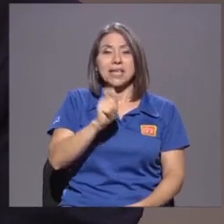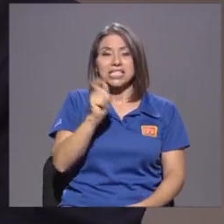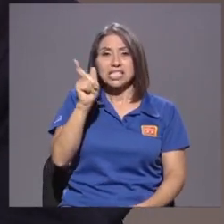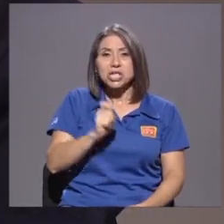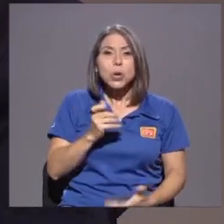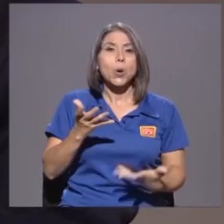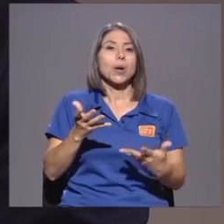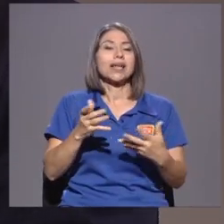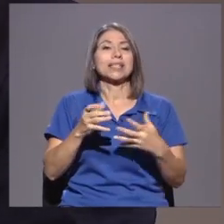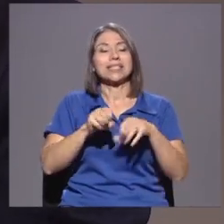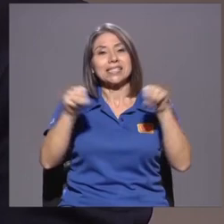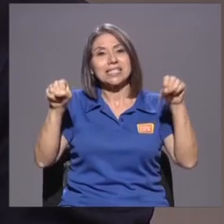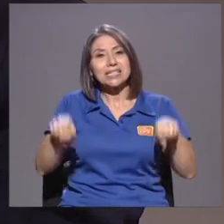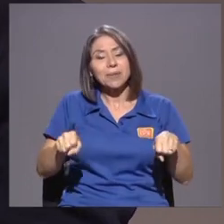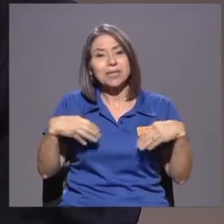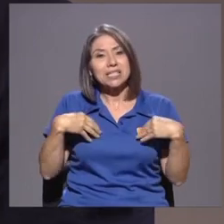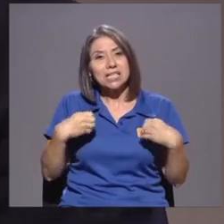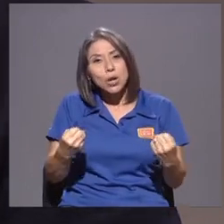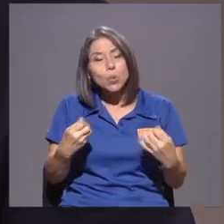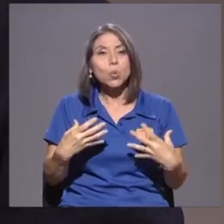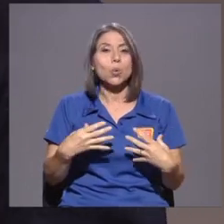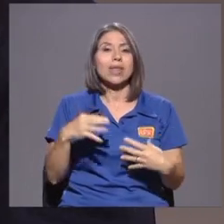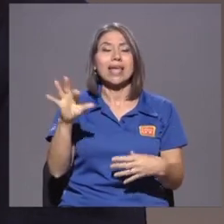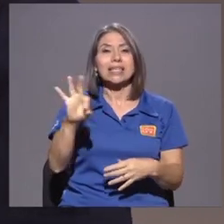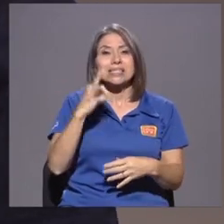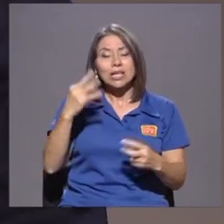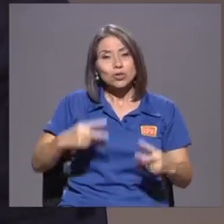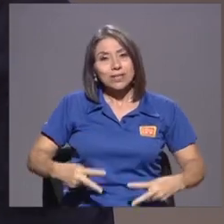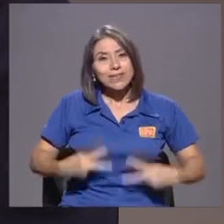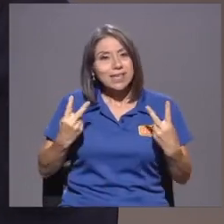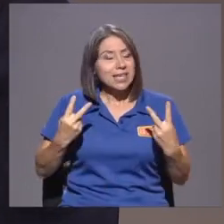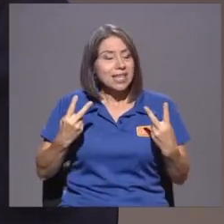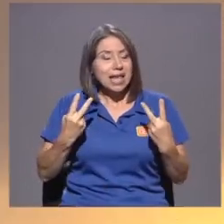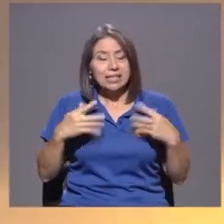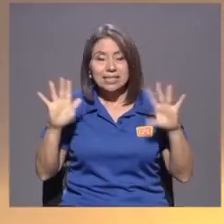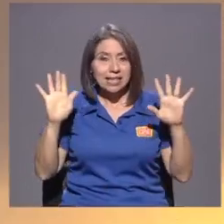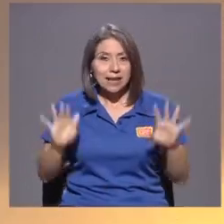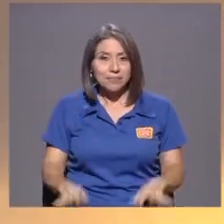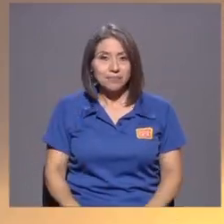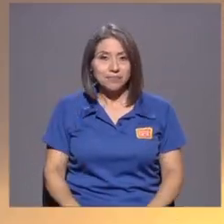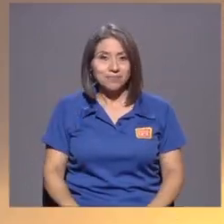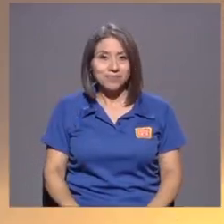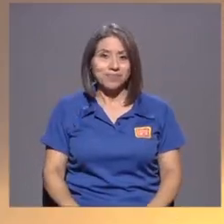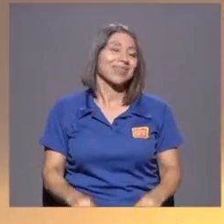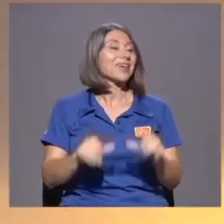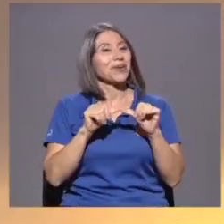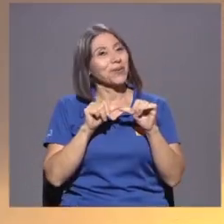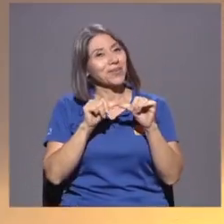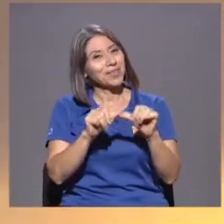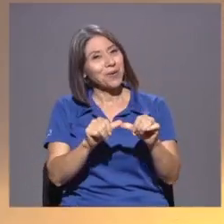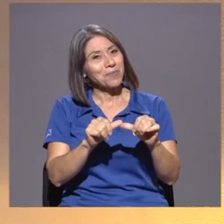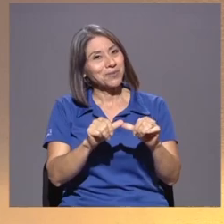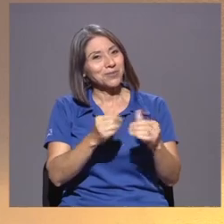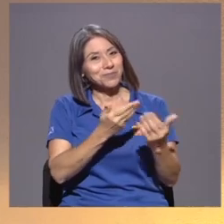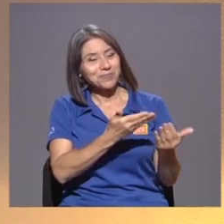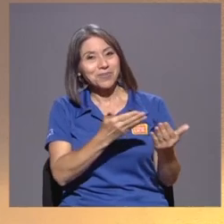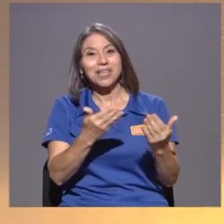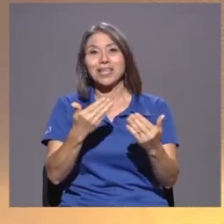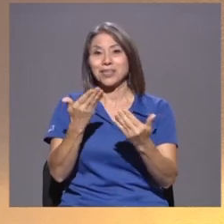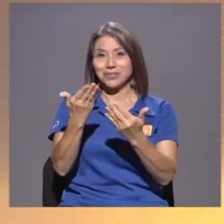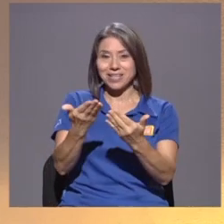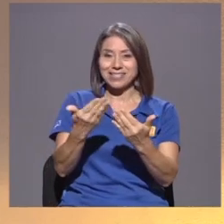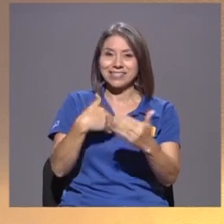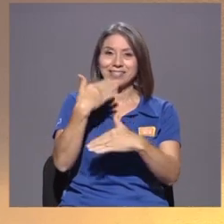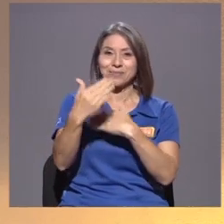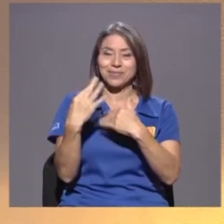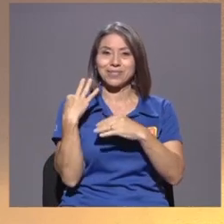los sistemas de salud el estilo de vida etcétera continua un montón de eduardo y amigas y amigos una vez que el